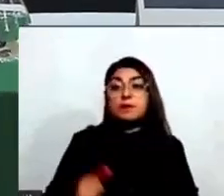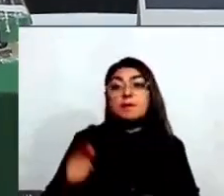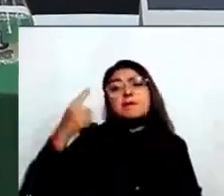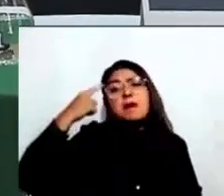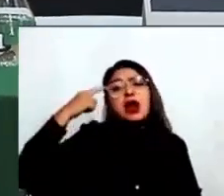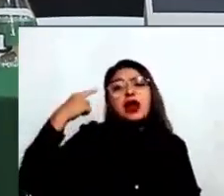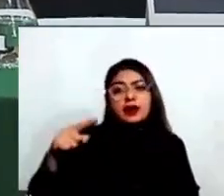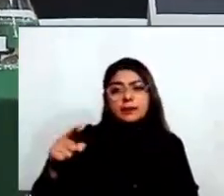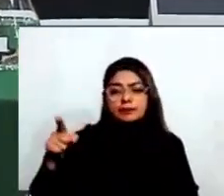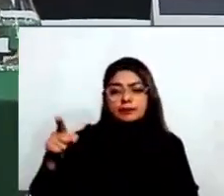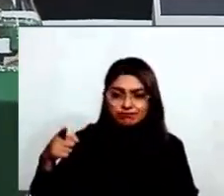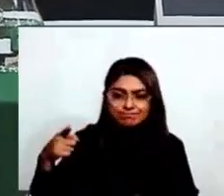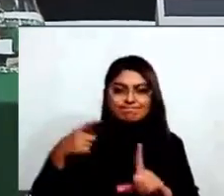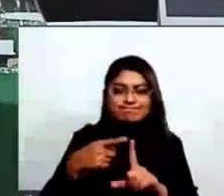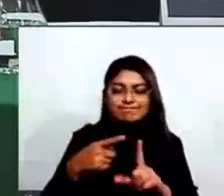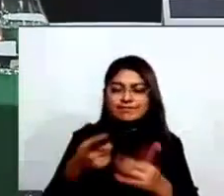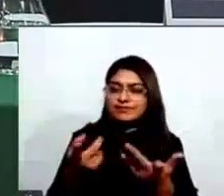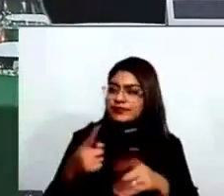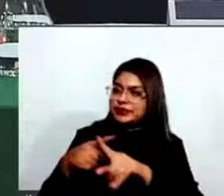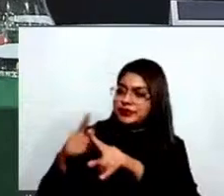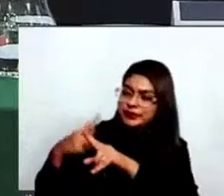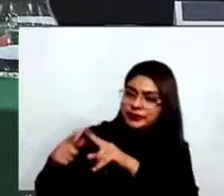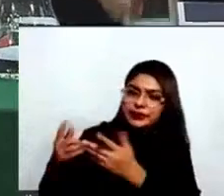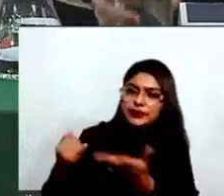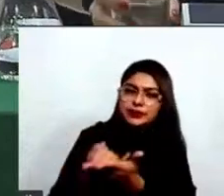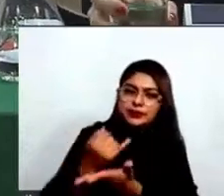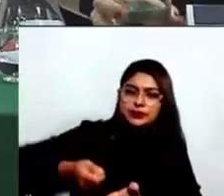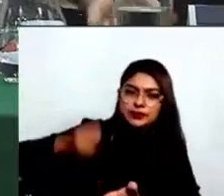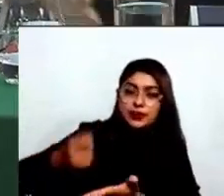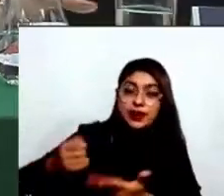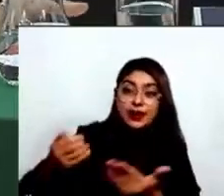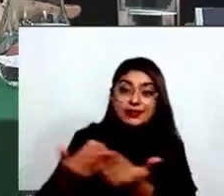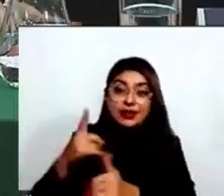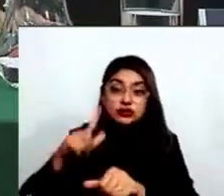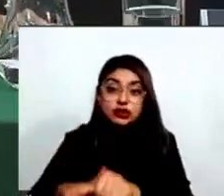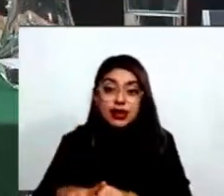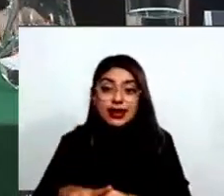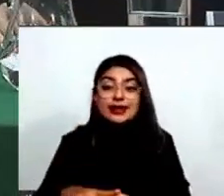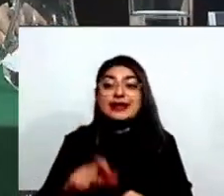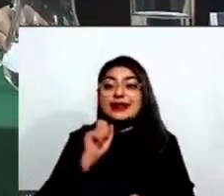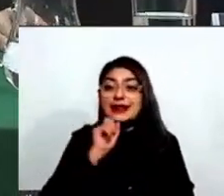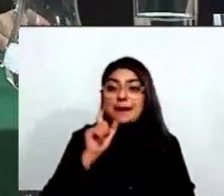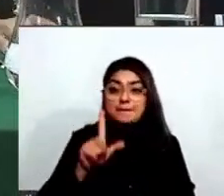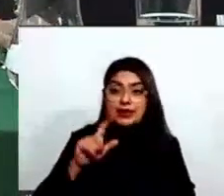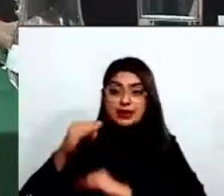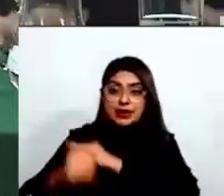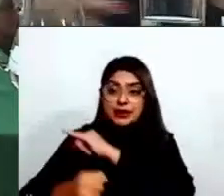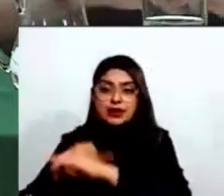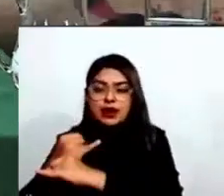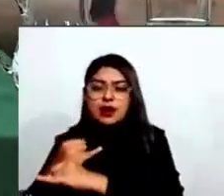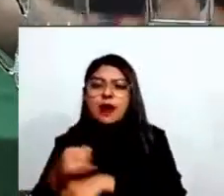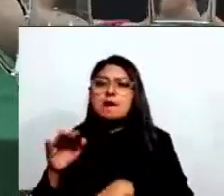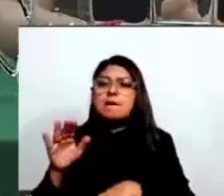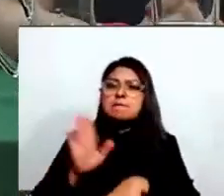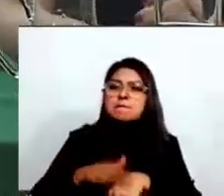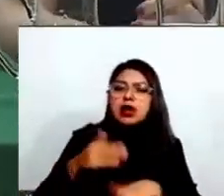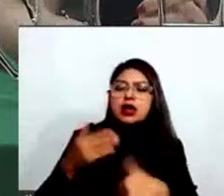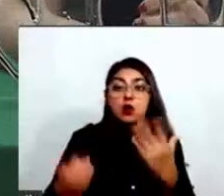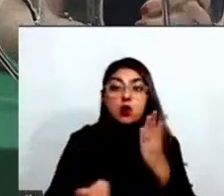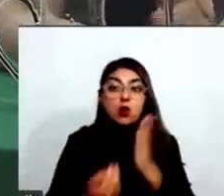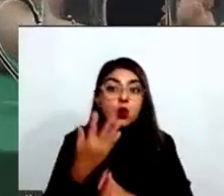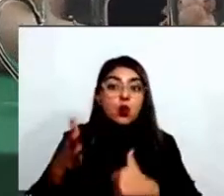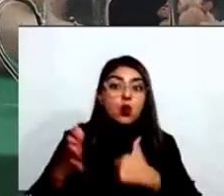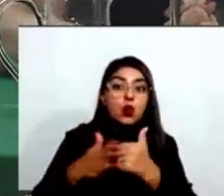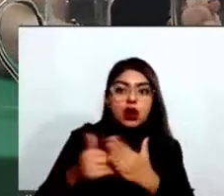los precedentes nacionales e internacionales más relevantes en la actualidad en tema de interés para todos